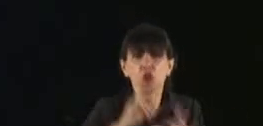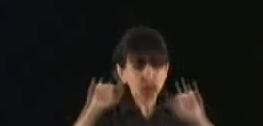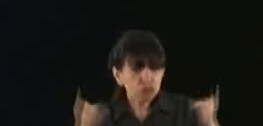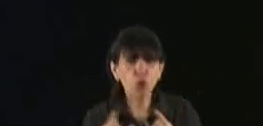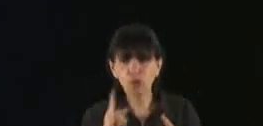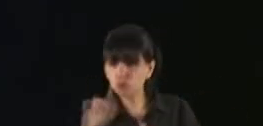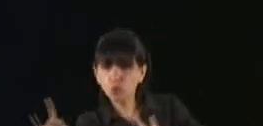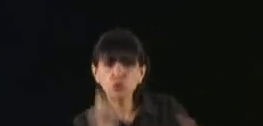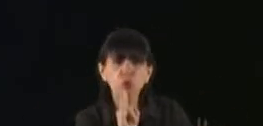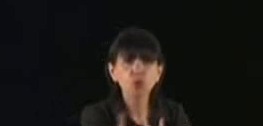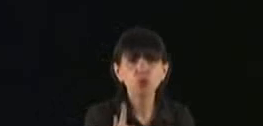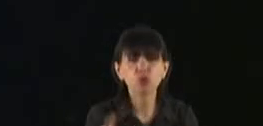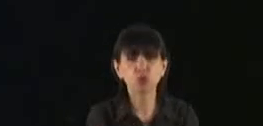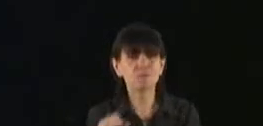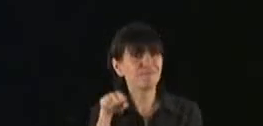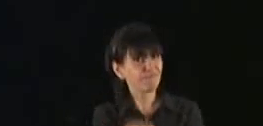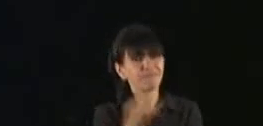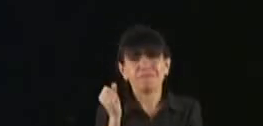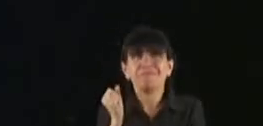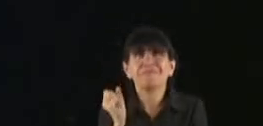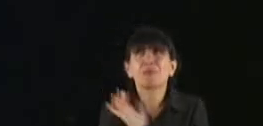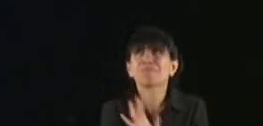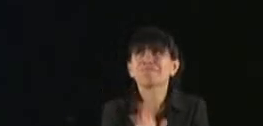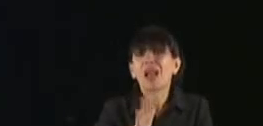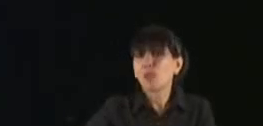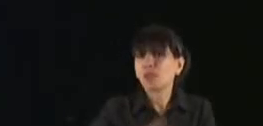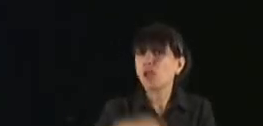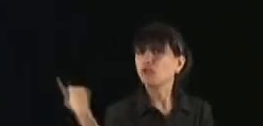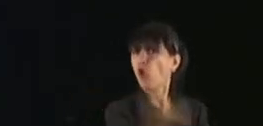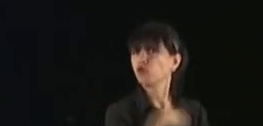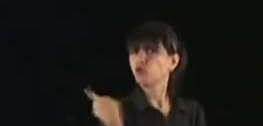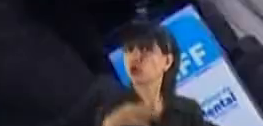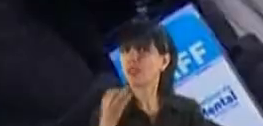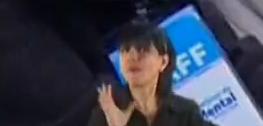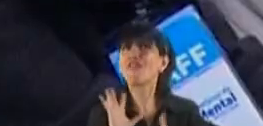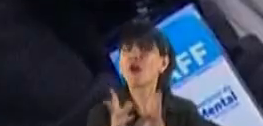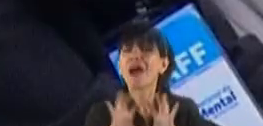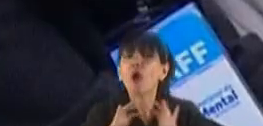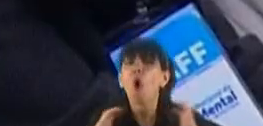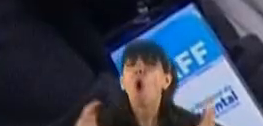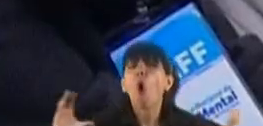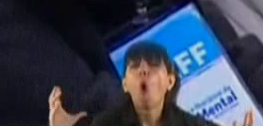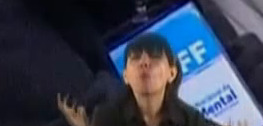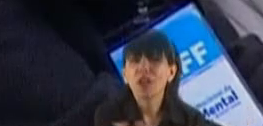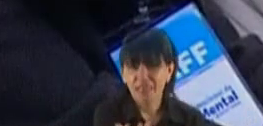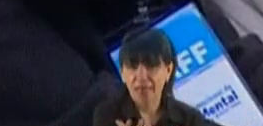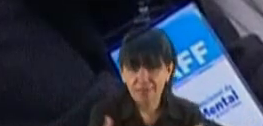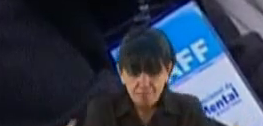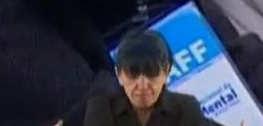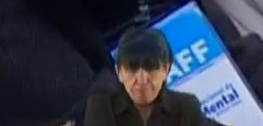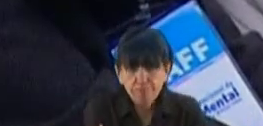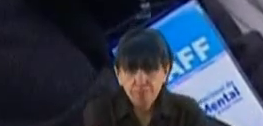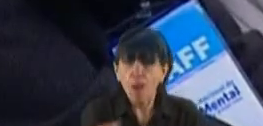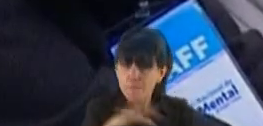Y esta es una tarea que tenemos que asumir como comunidad. Los médicos hacen su parte y hacen mucho.